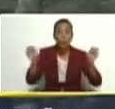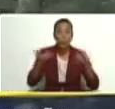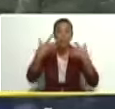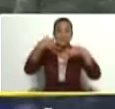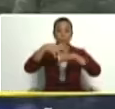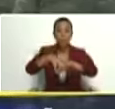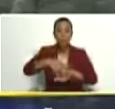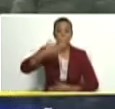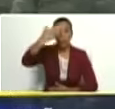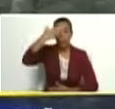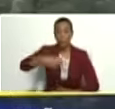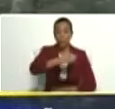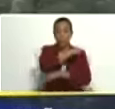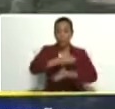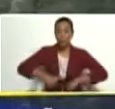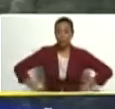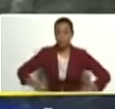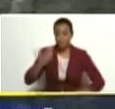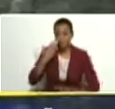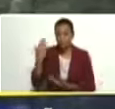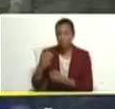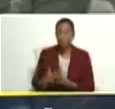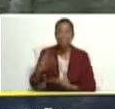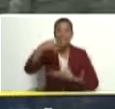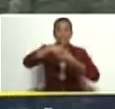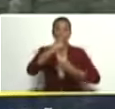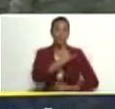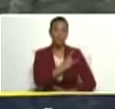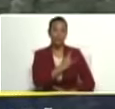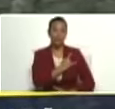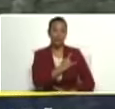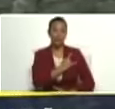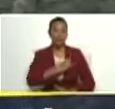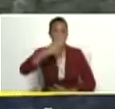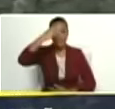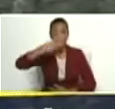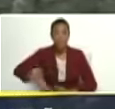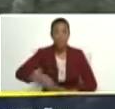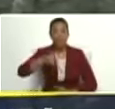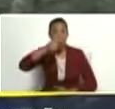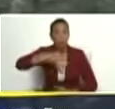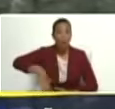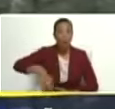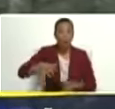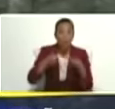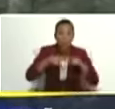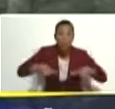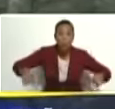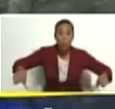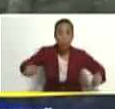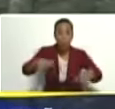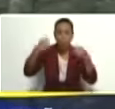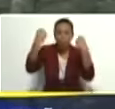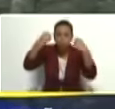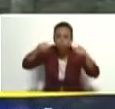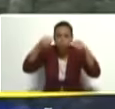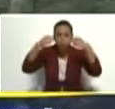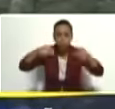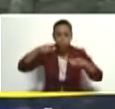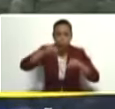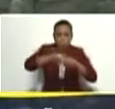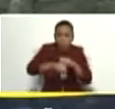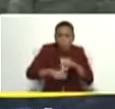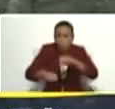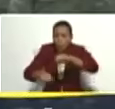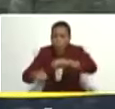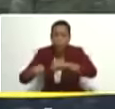integral en las academias y en los campos de entrenamiento y forjarse